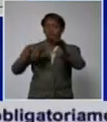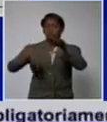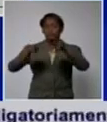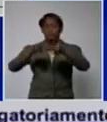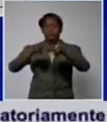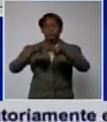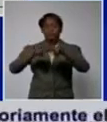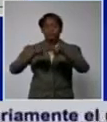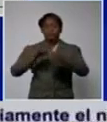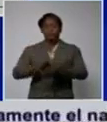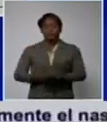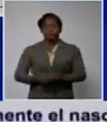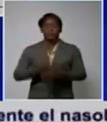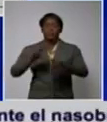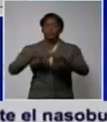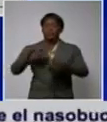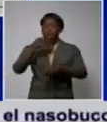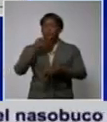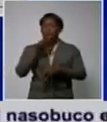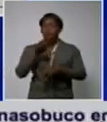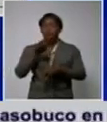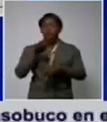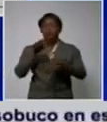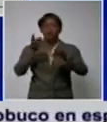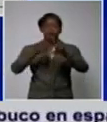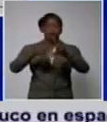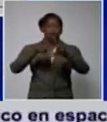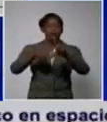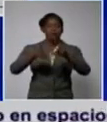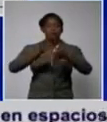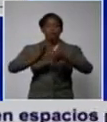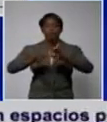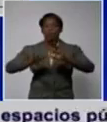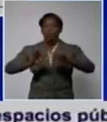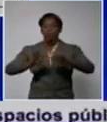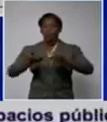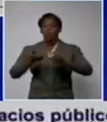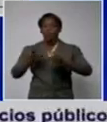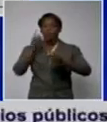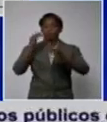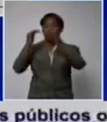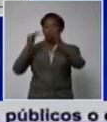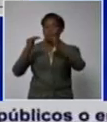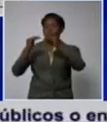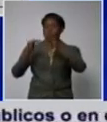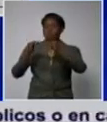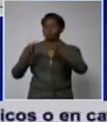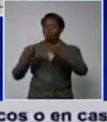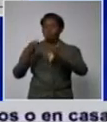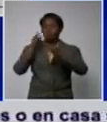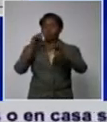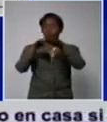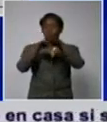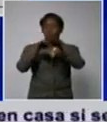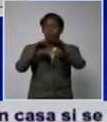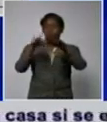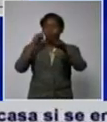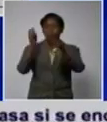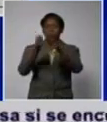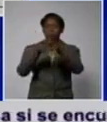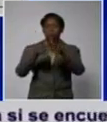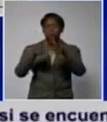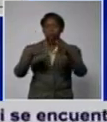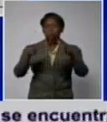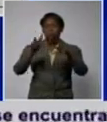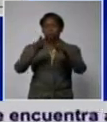Vieja, Regla, Guanabacoa y Centro Habana con las tasas más elevadas de incidencia y la dispersión que ya hemos visto en todos